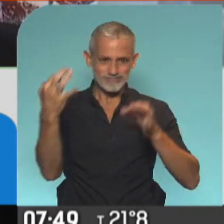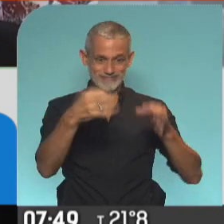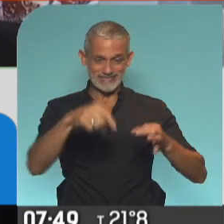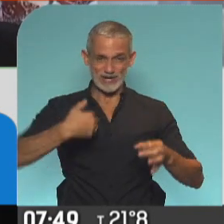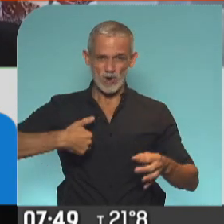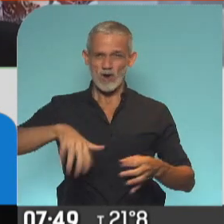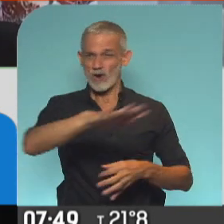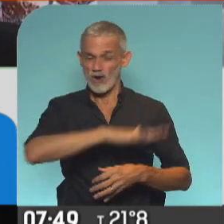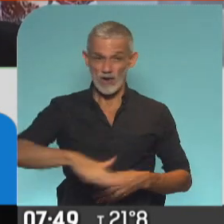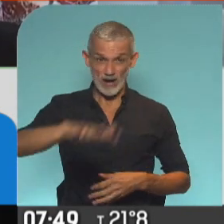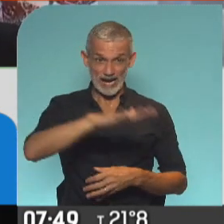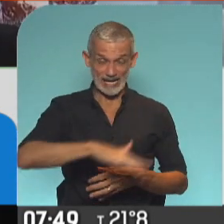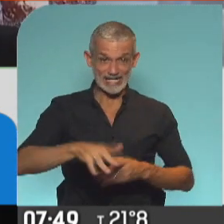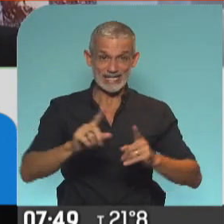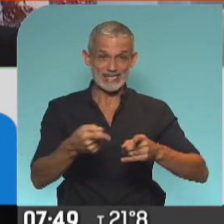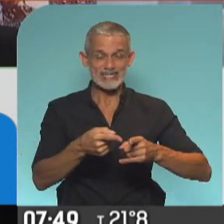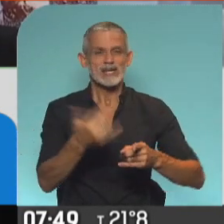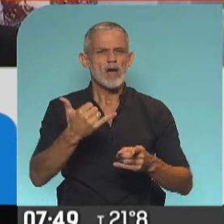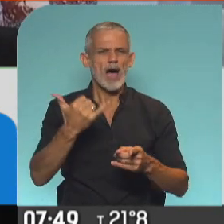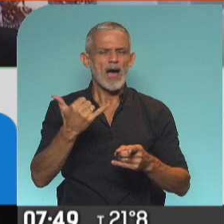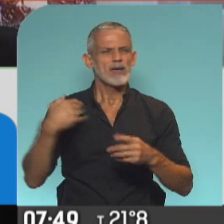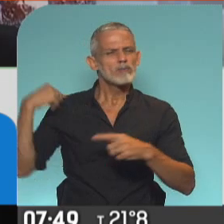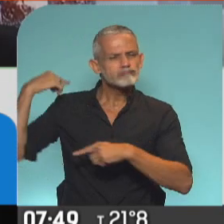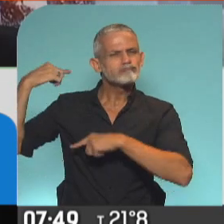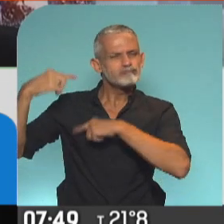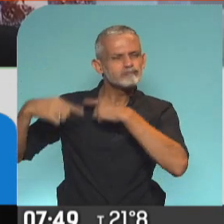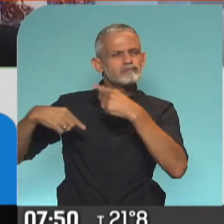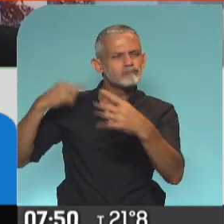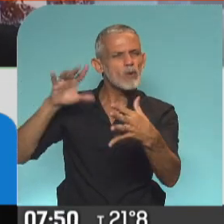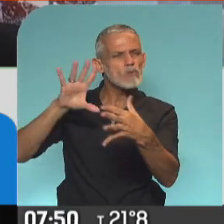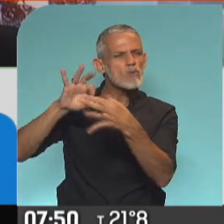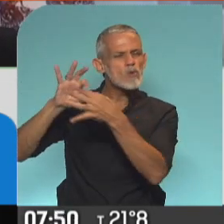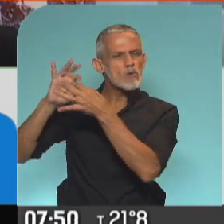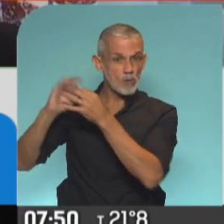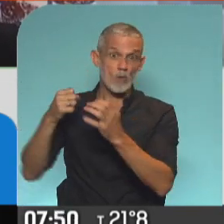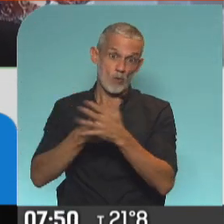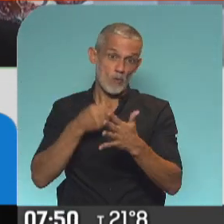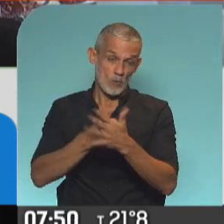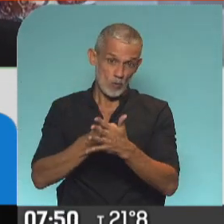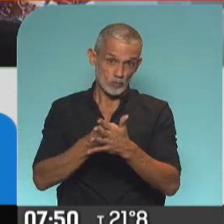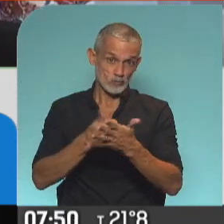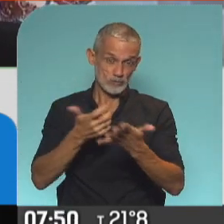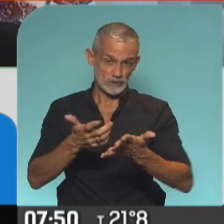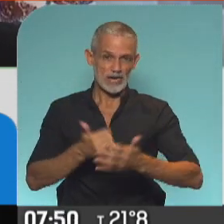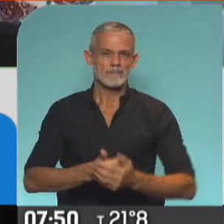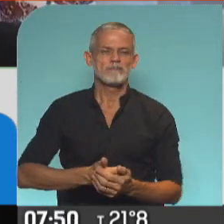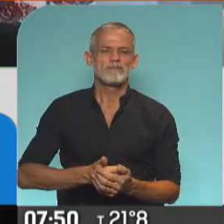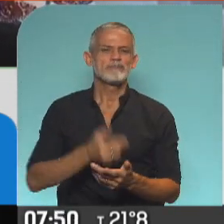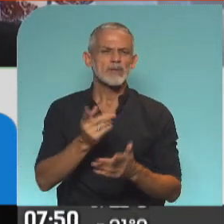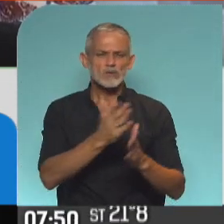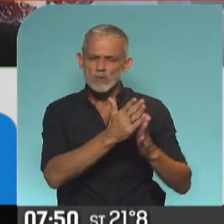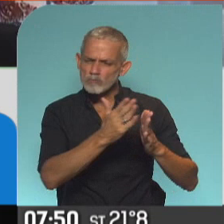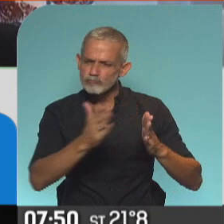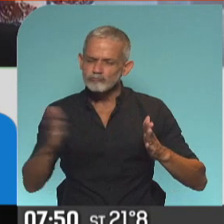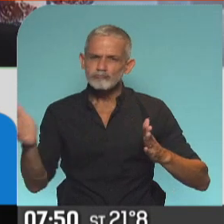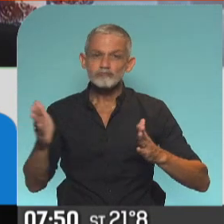Plata y de modo que tenemos una saga muy larga en la lucha, bien que después de